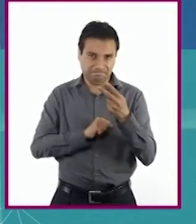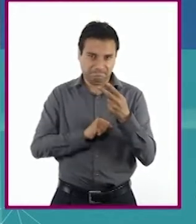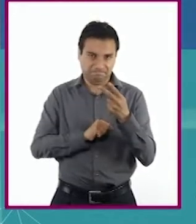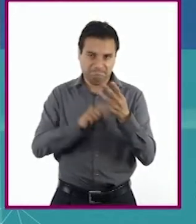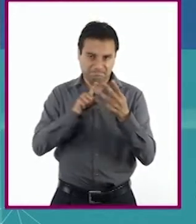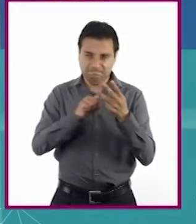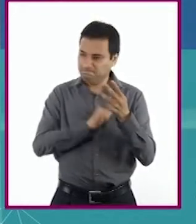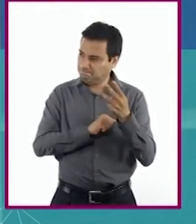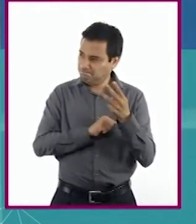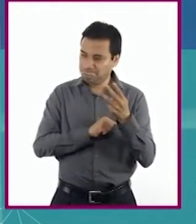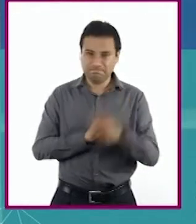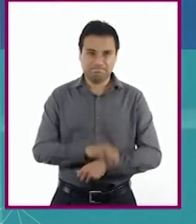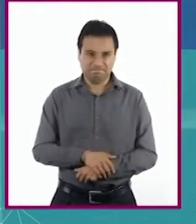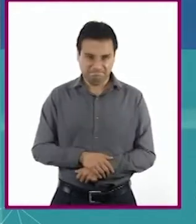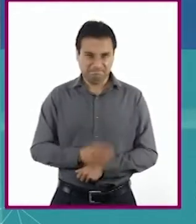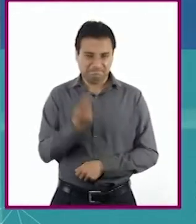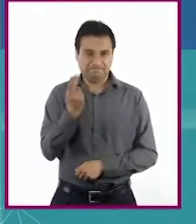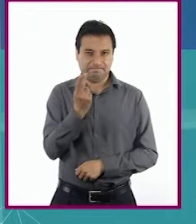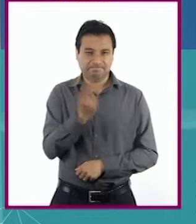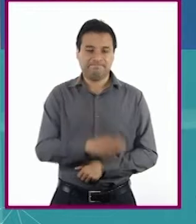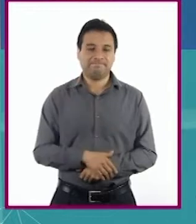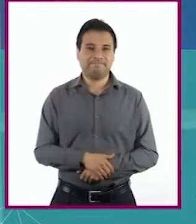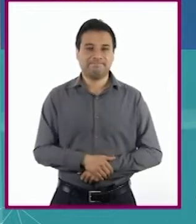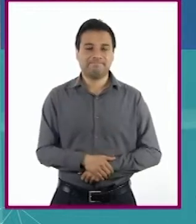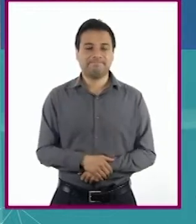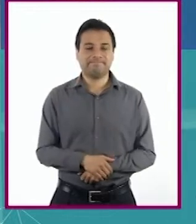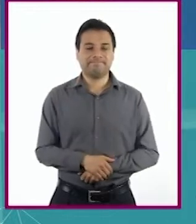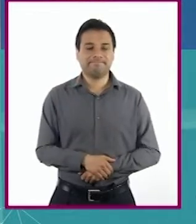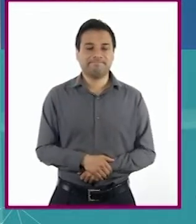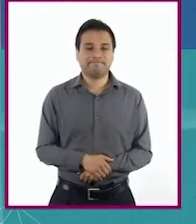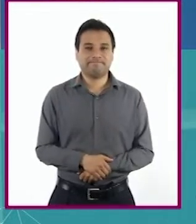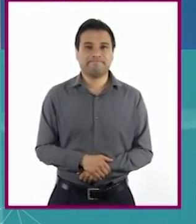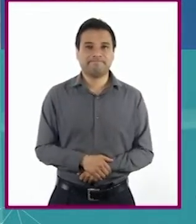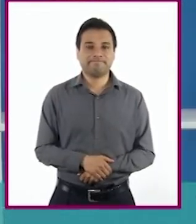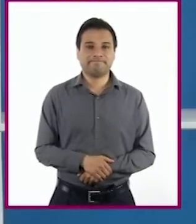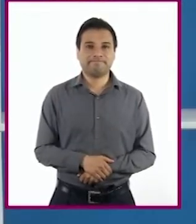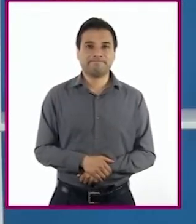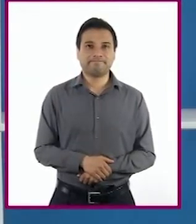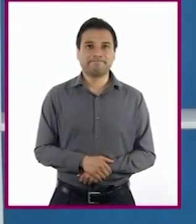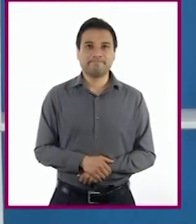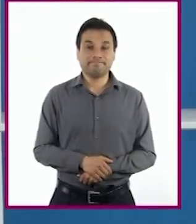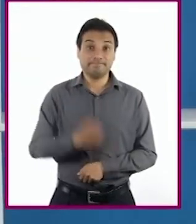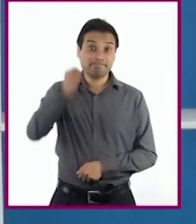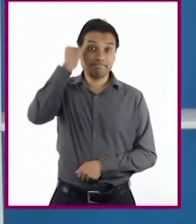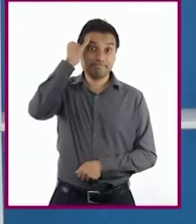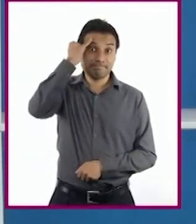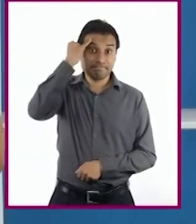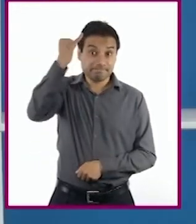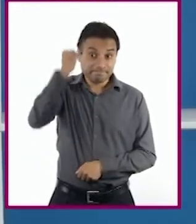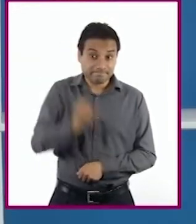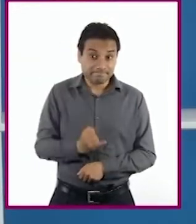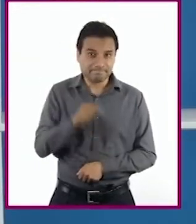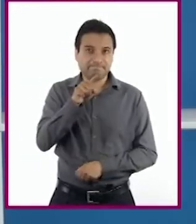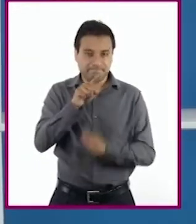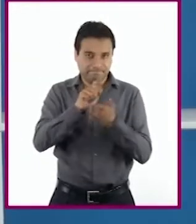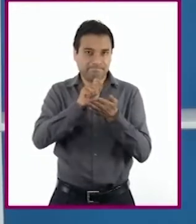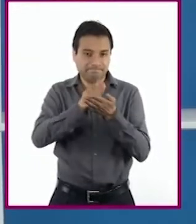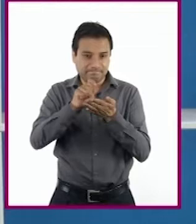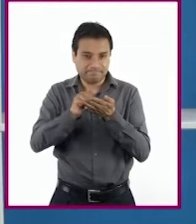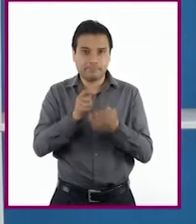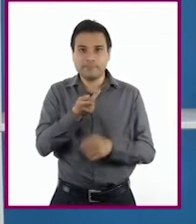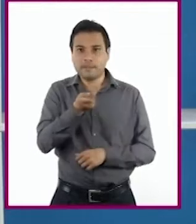así como su libro de formación cívica y ética de tercer grado. Anoten las ideas principales, preguntas